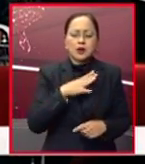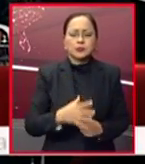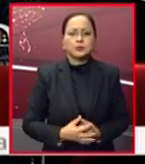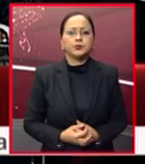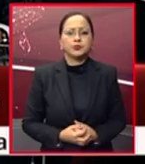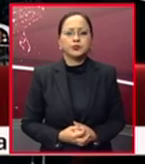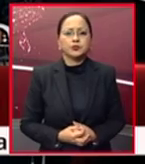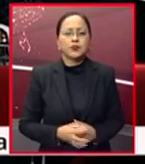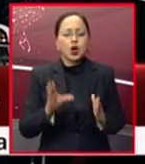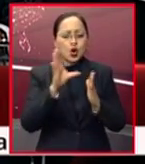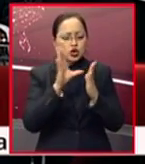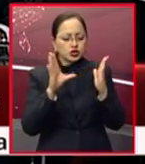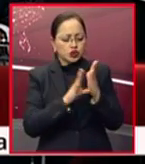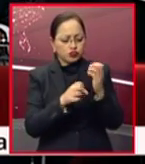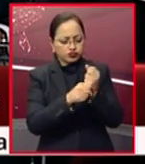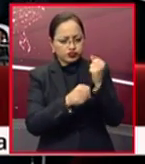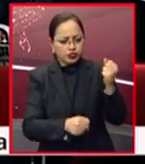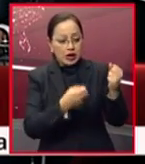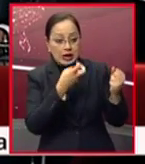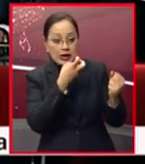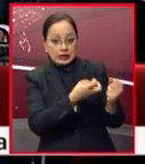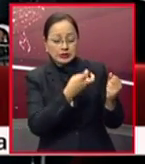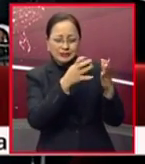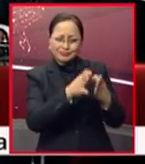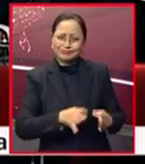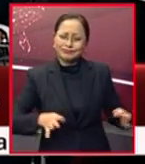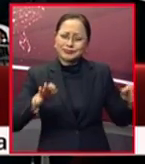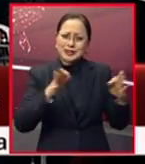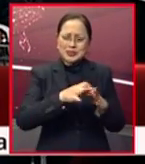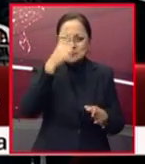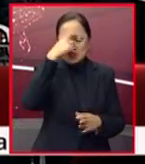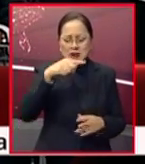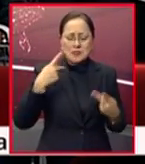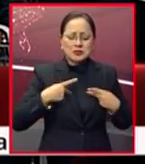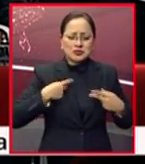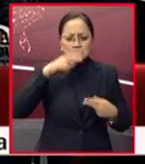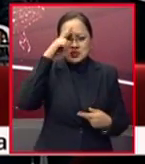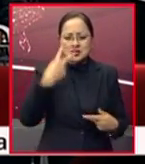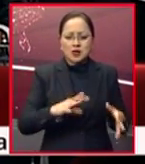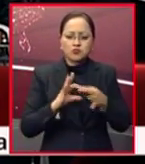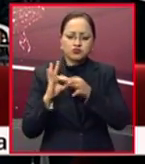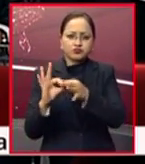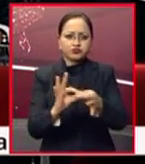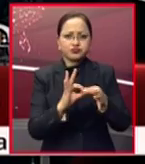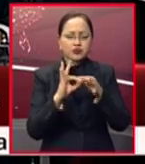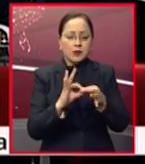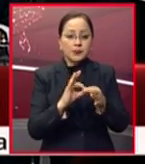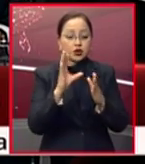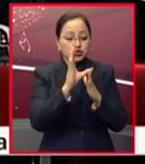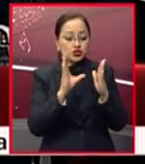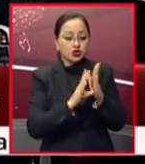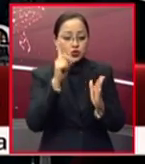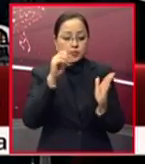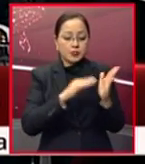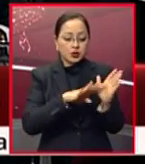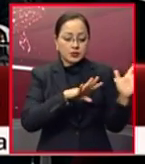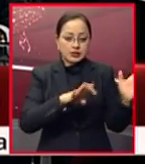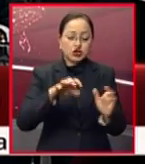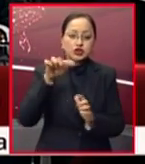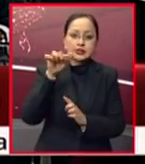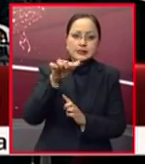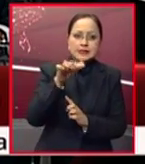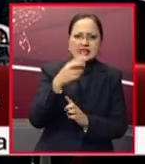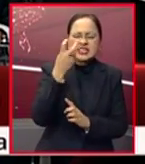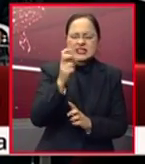Constitución es un instrumento fundamental que nos une. La Constitución de 1917 ha representado como